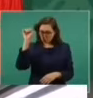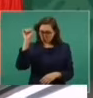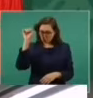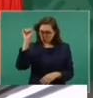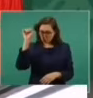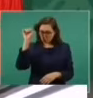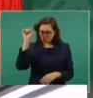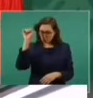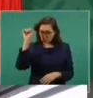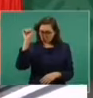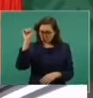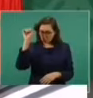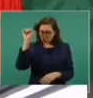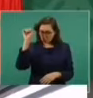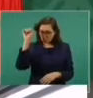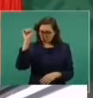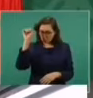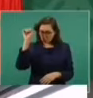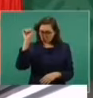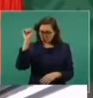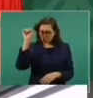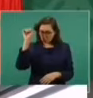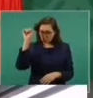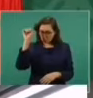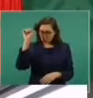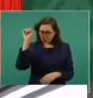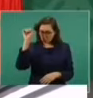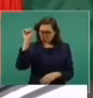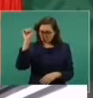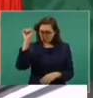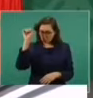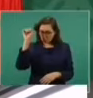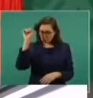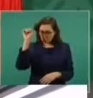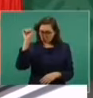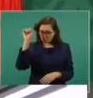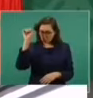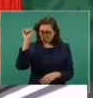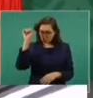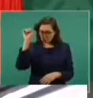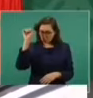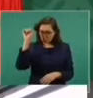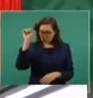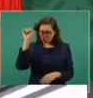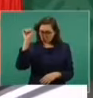están solucionando las cosas para el tema de nuestras liquidaciones.